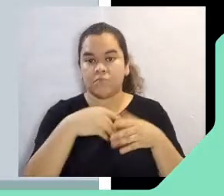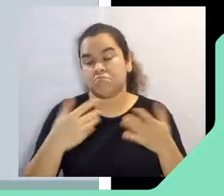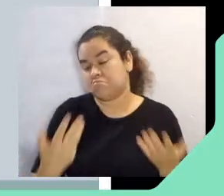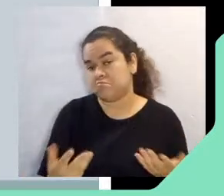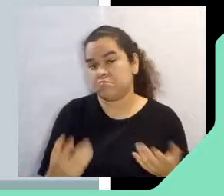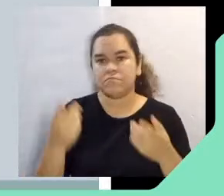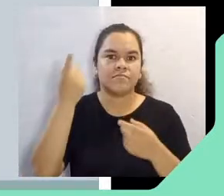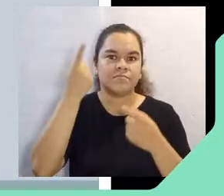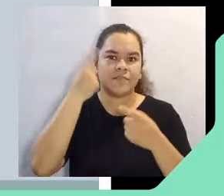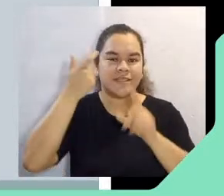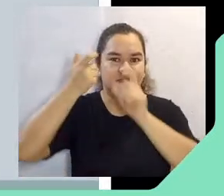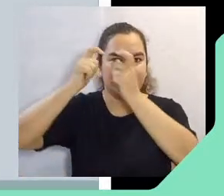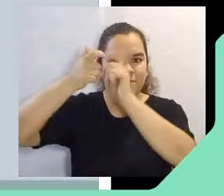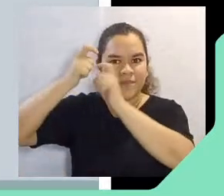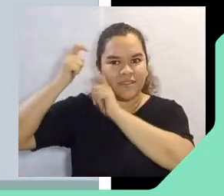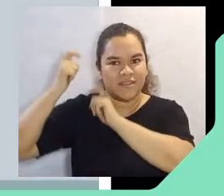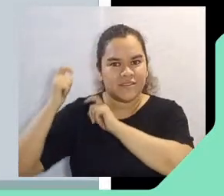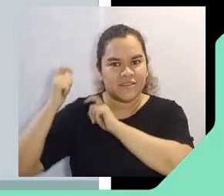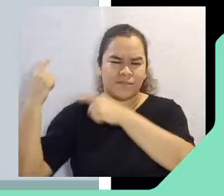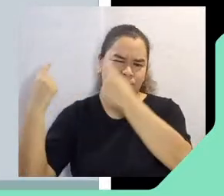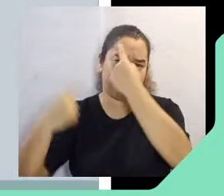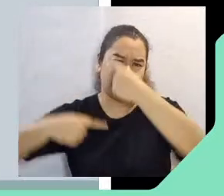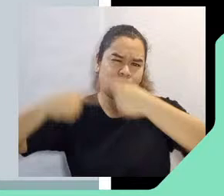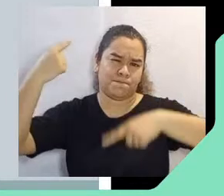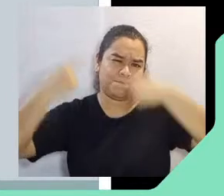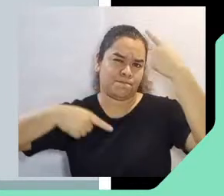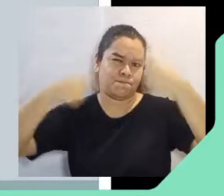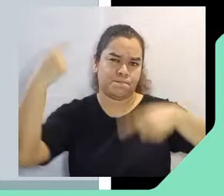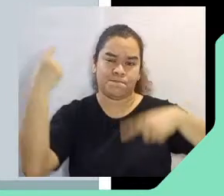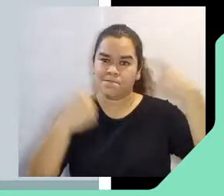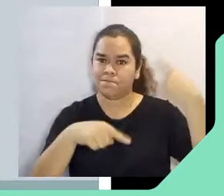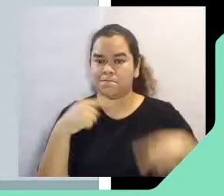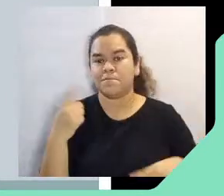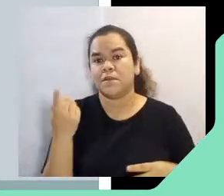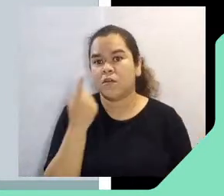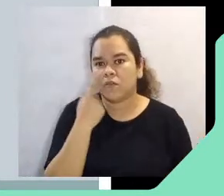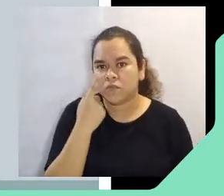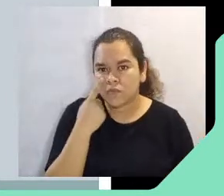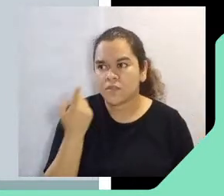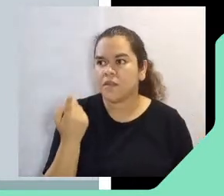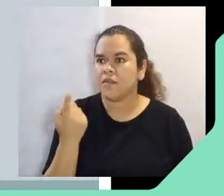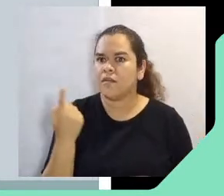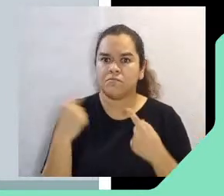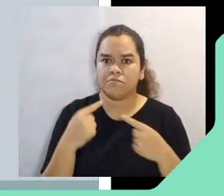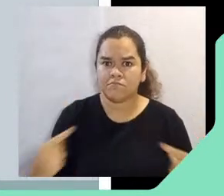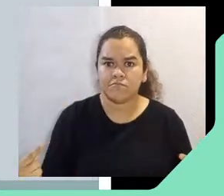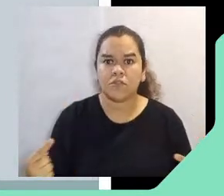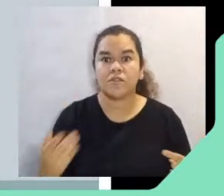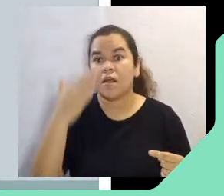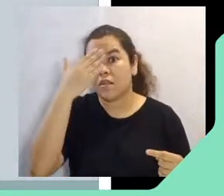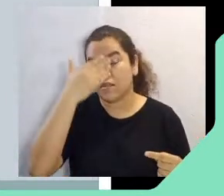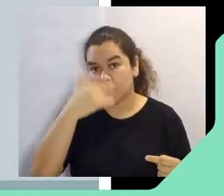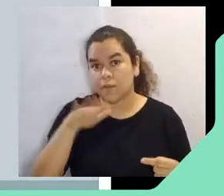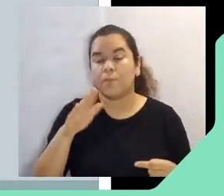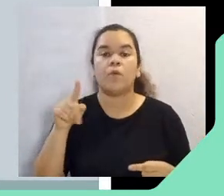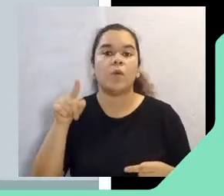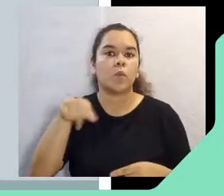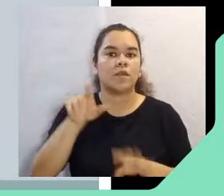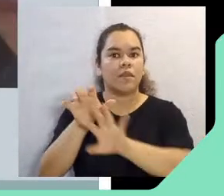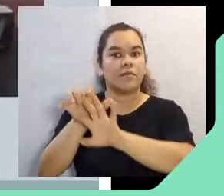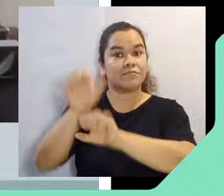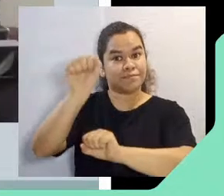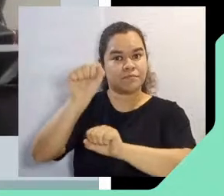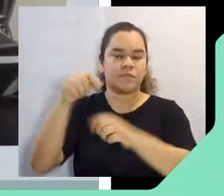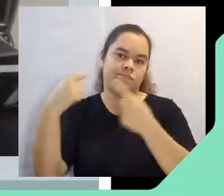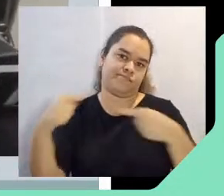montón de conocimiento y de relaciones que les van a servir después, una vez que se gradúen. Así